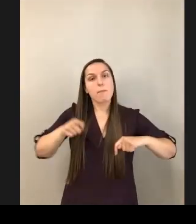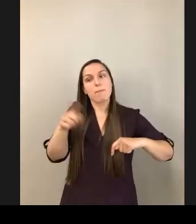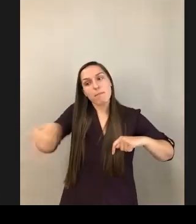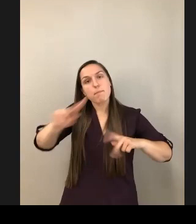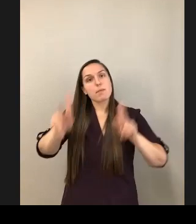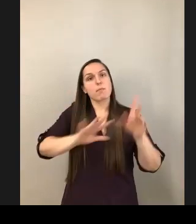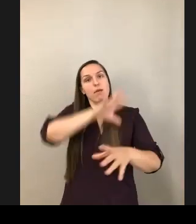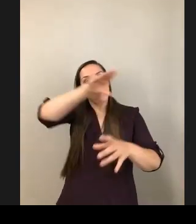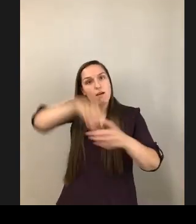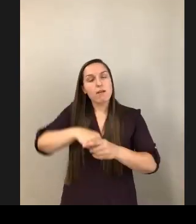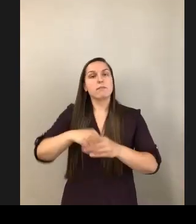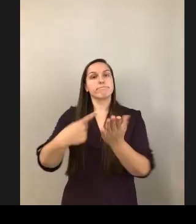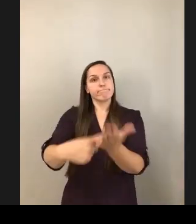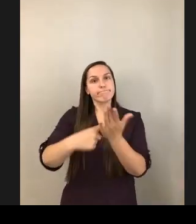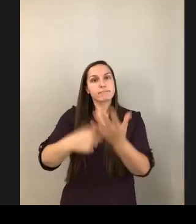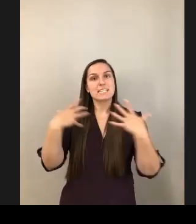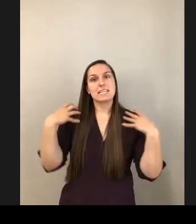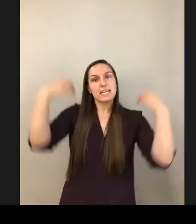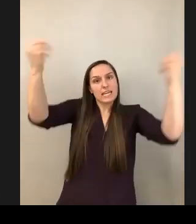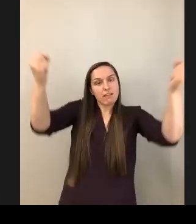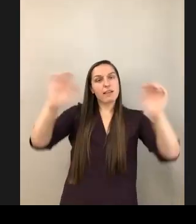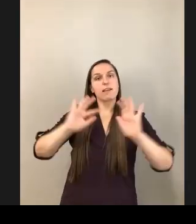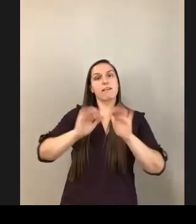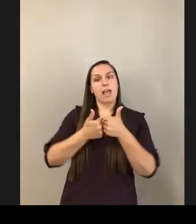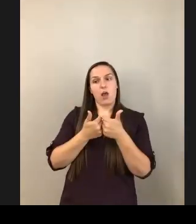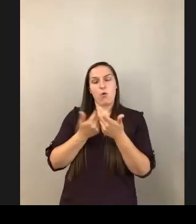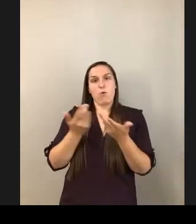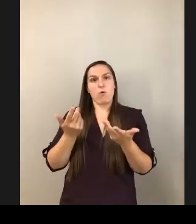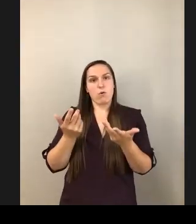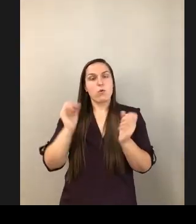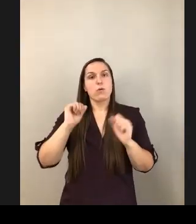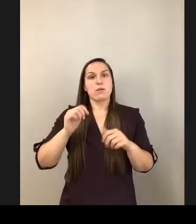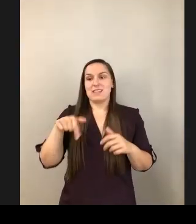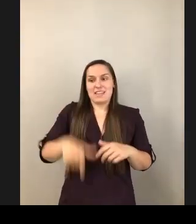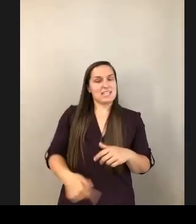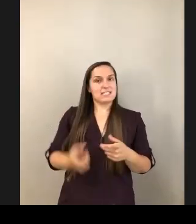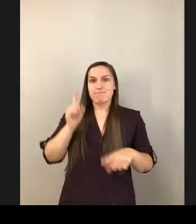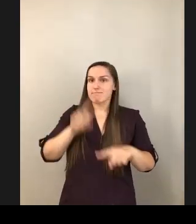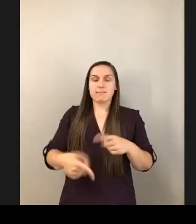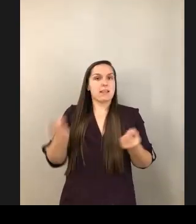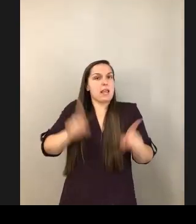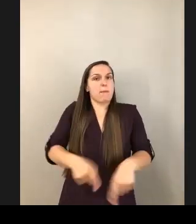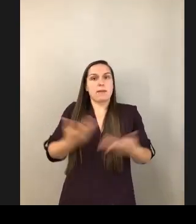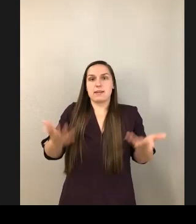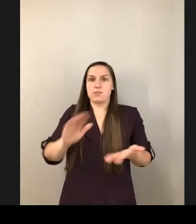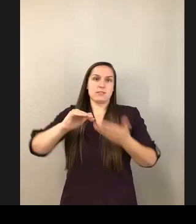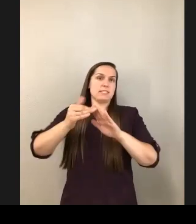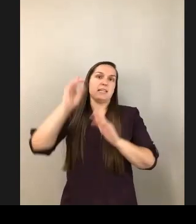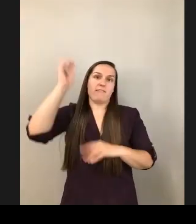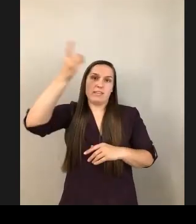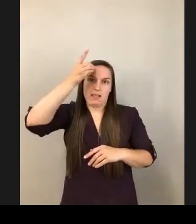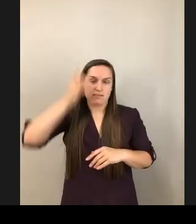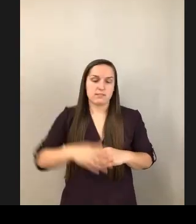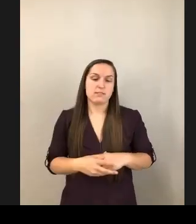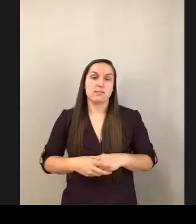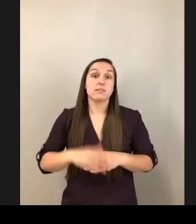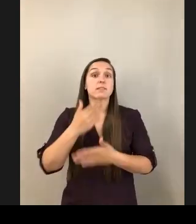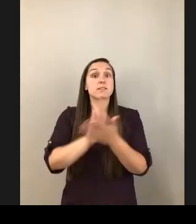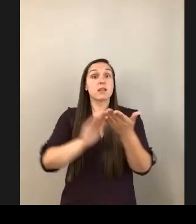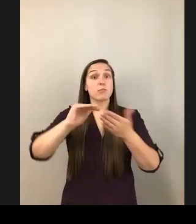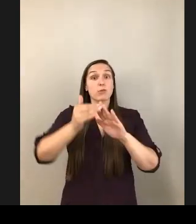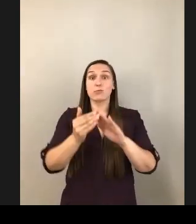en particular los invitaron a ellos a ser parte de la discusión para entender por qué algo, y